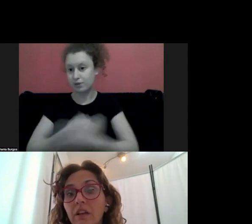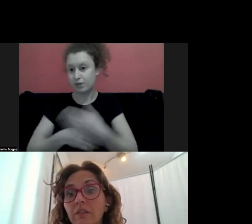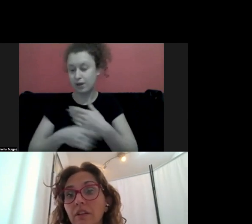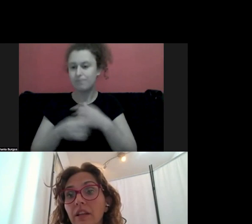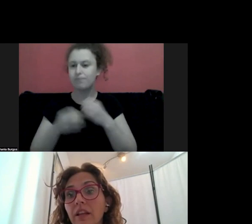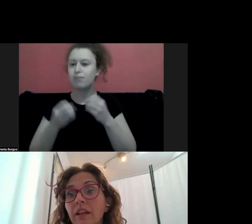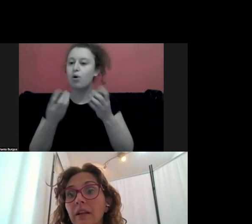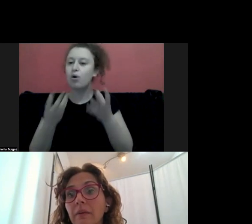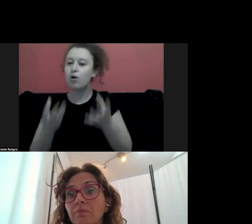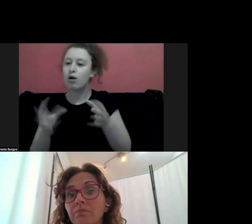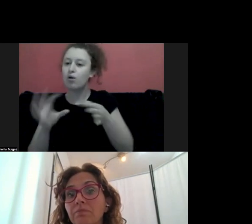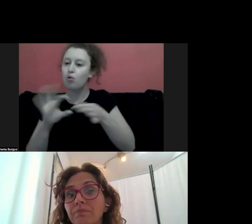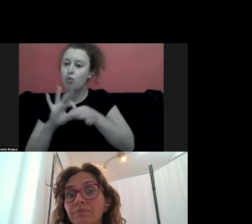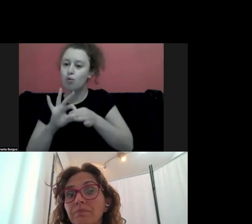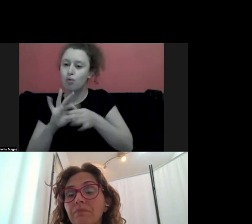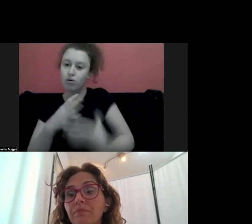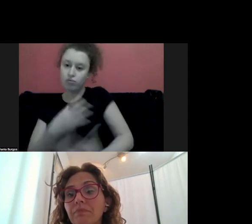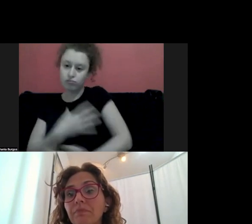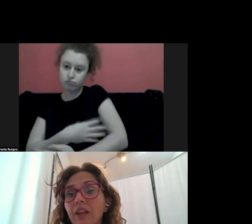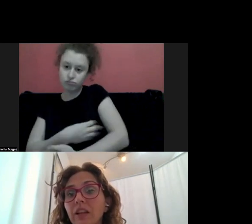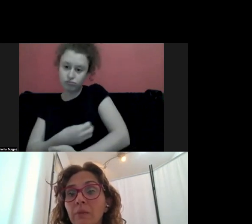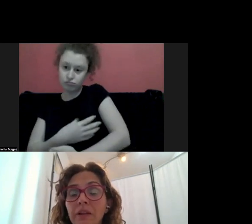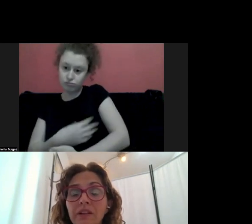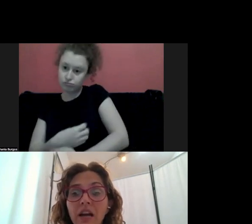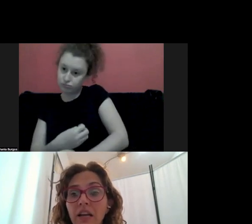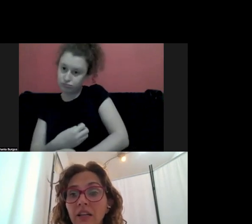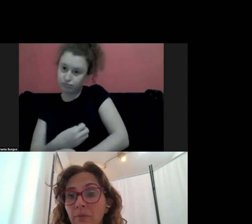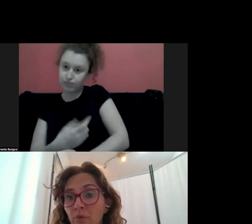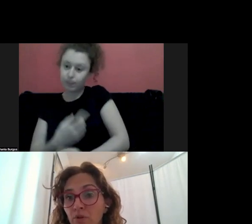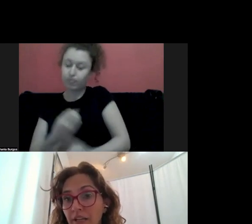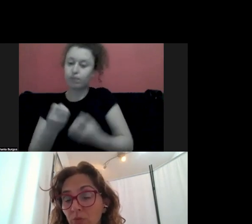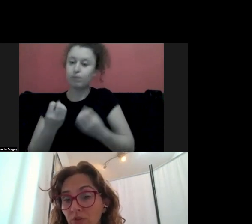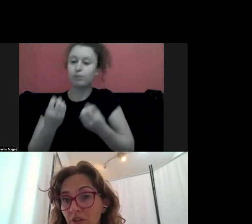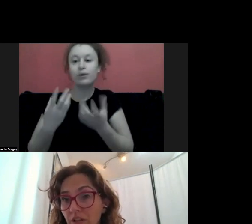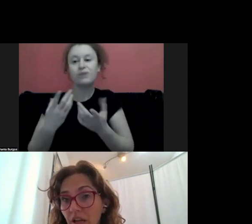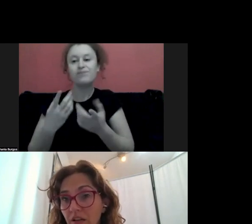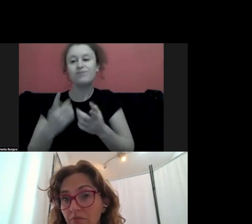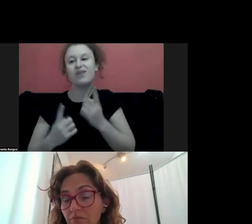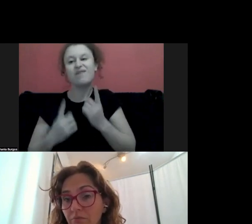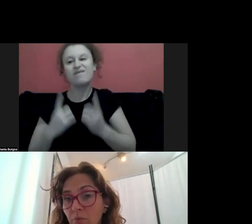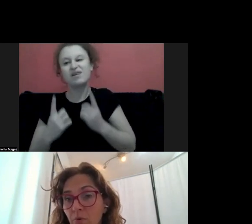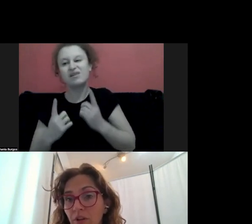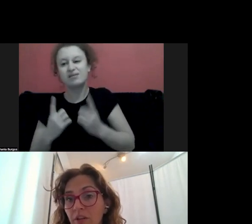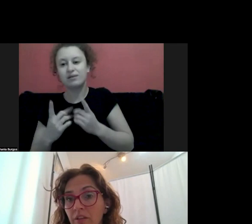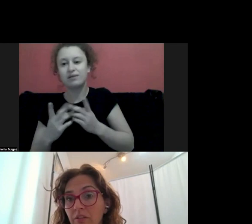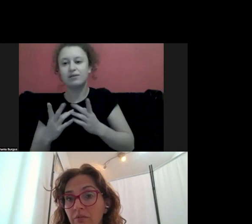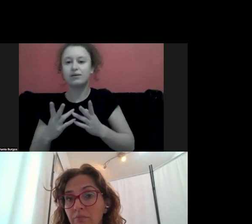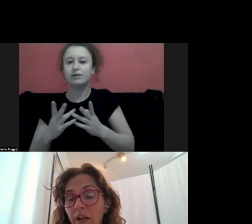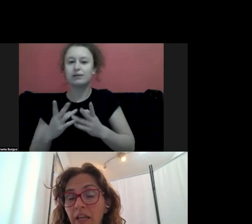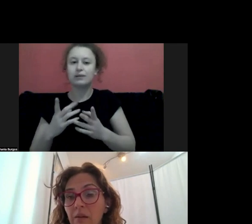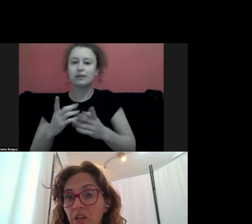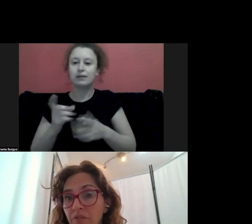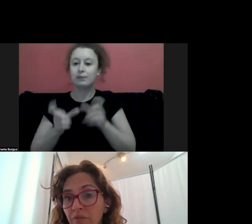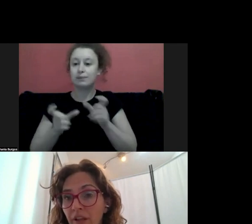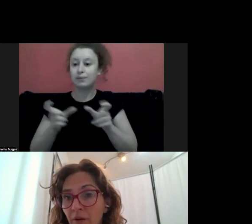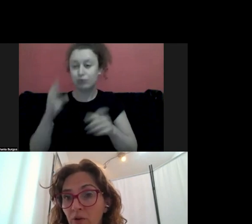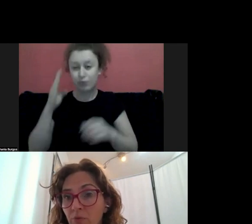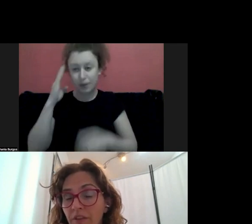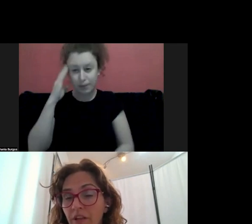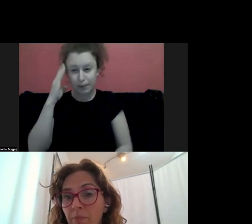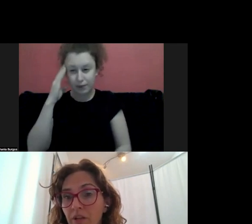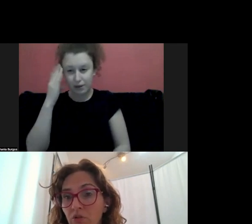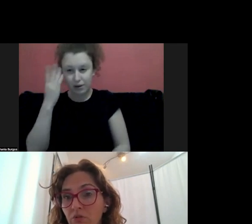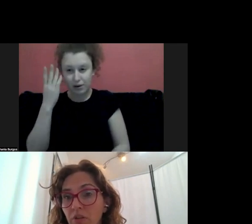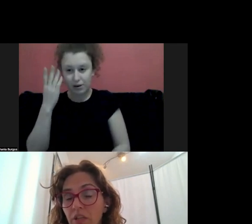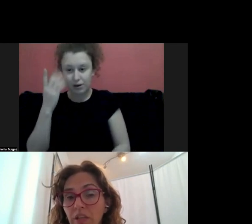veces de el pensar que por ser autista, pues ¿para qué vamos a esforzarnos